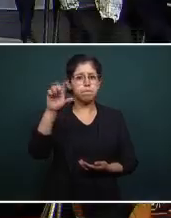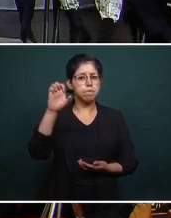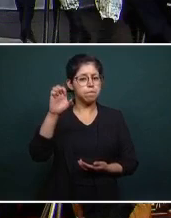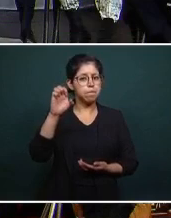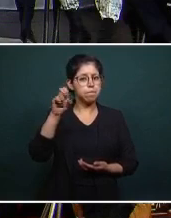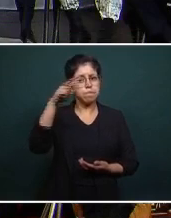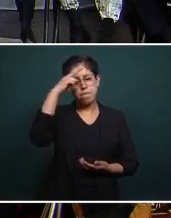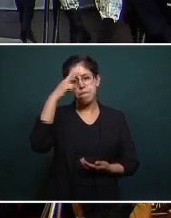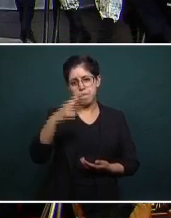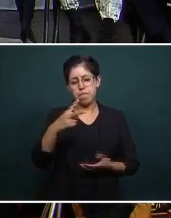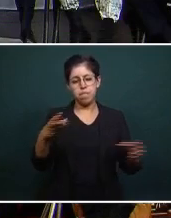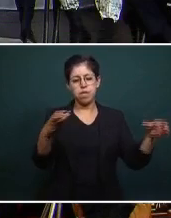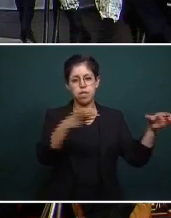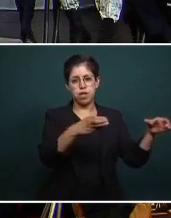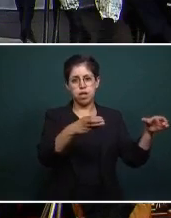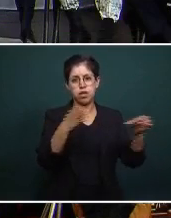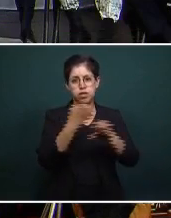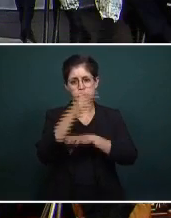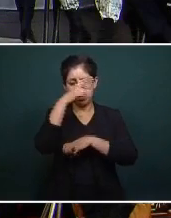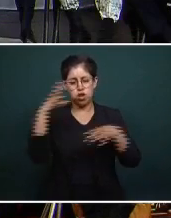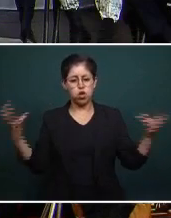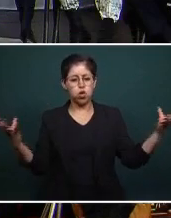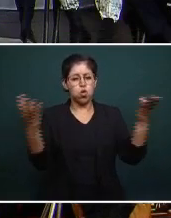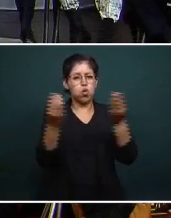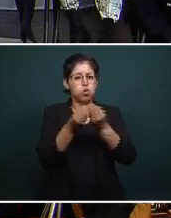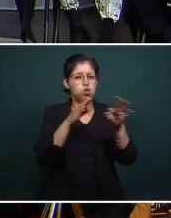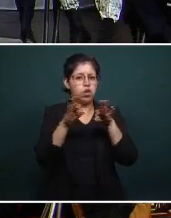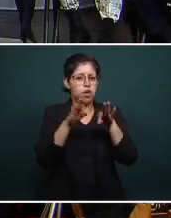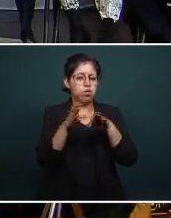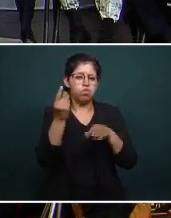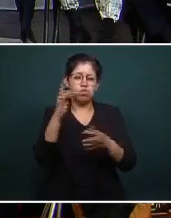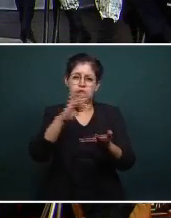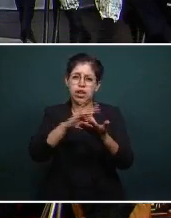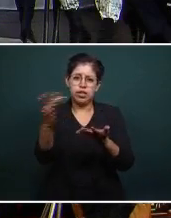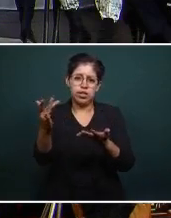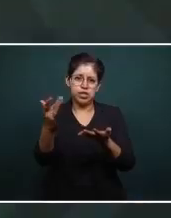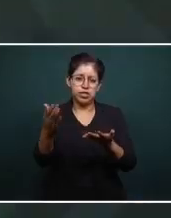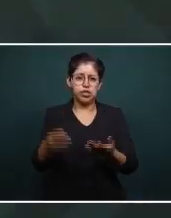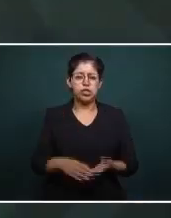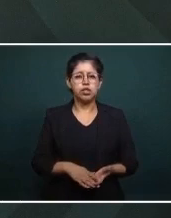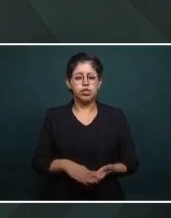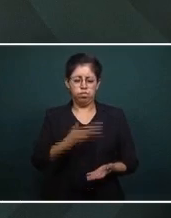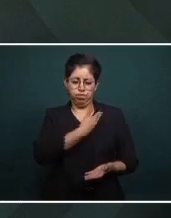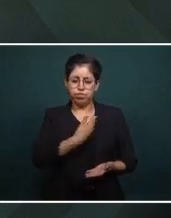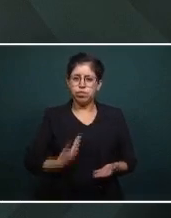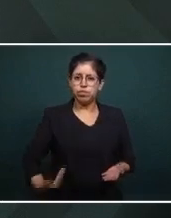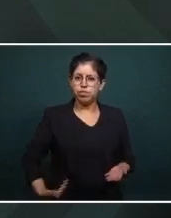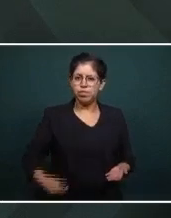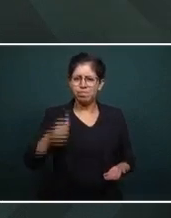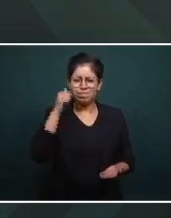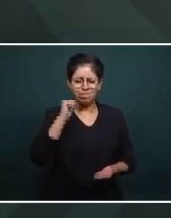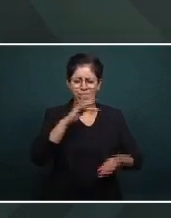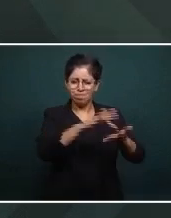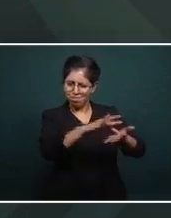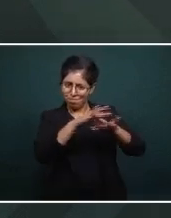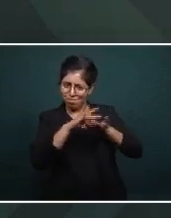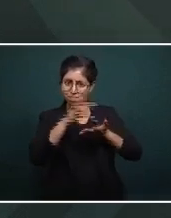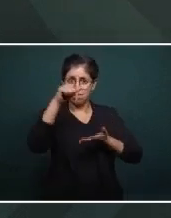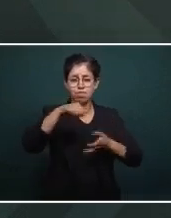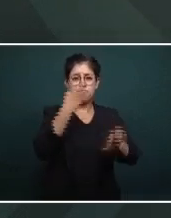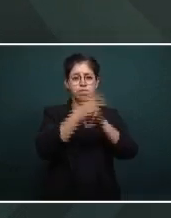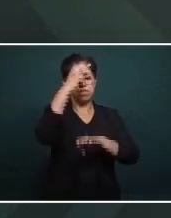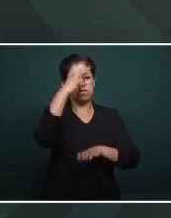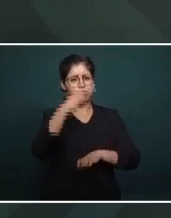México, gracias a la coordinación con las fuerzas federales. Le agradezco al señor presidente el respaldo que le ha dado al Estado de México.